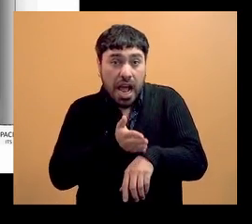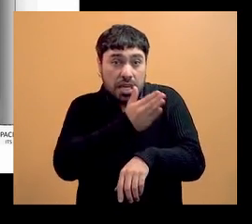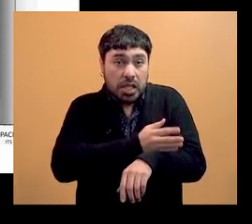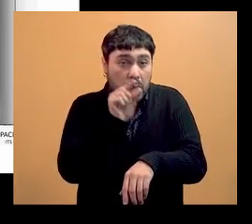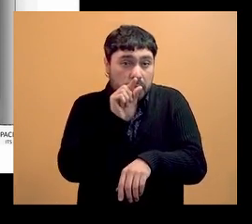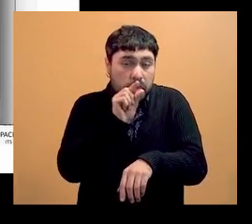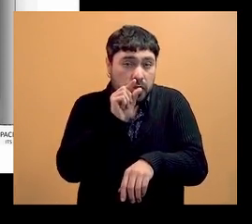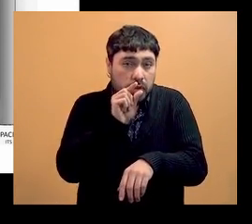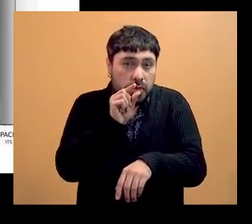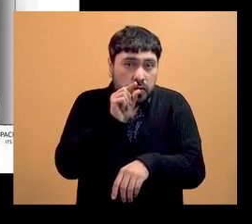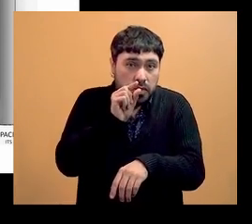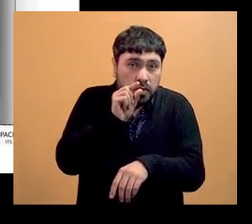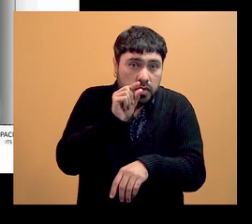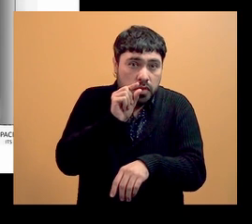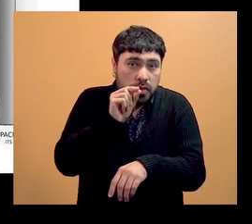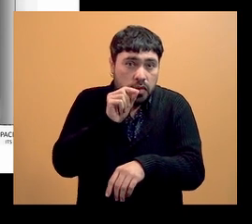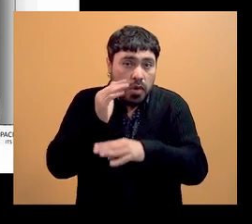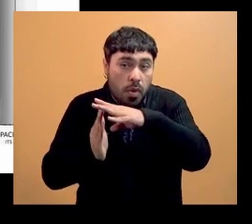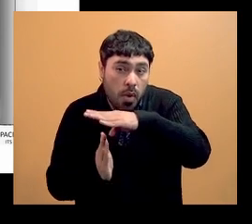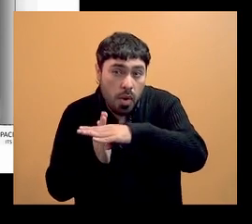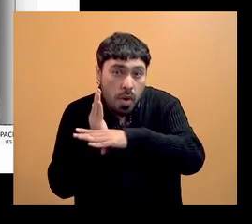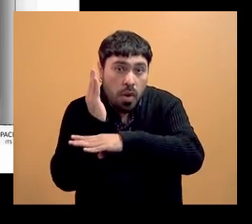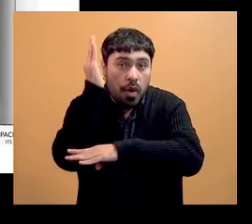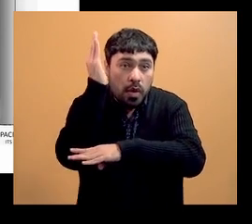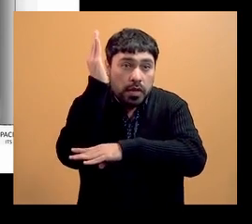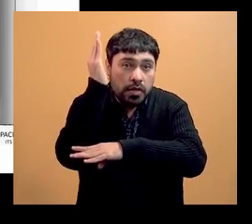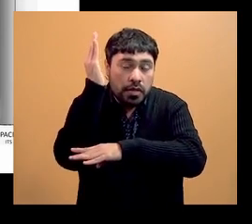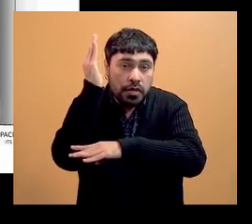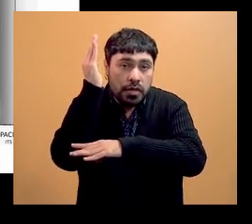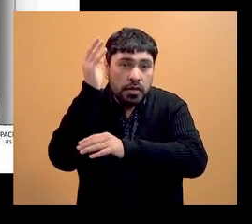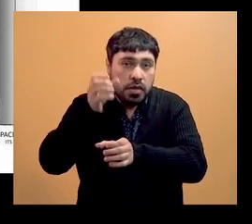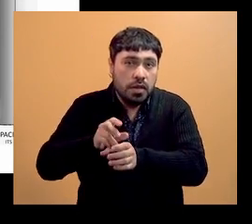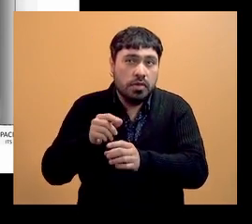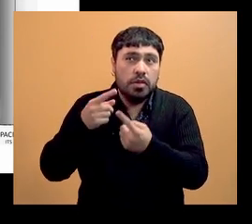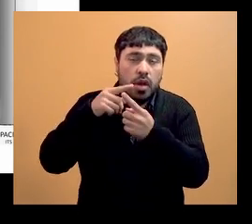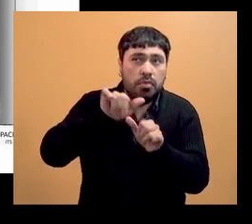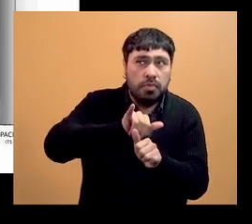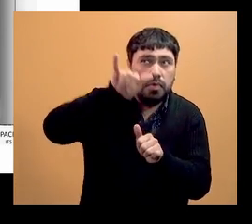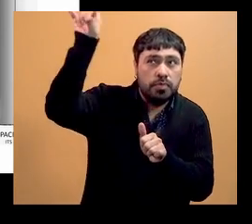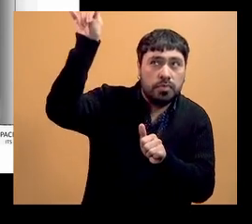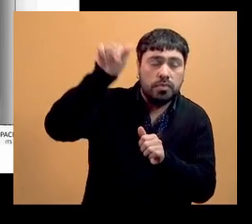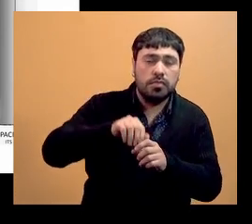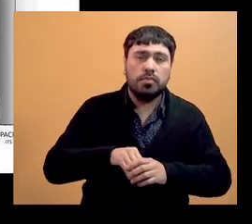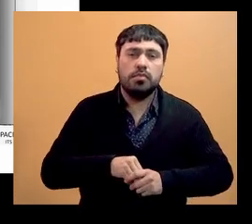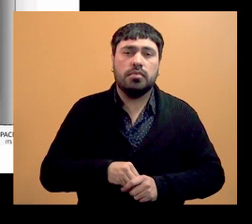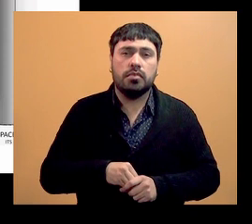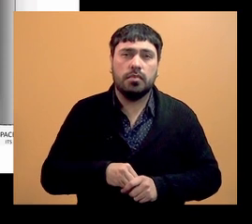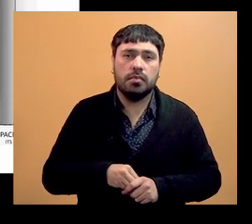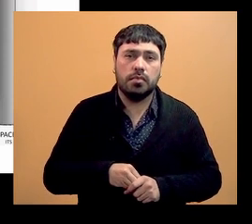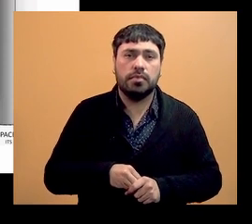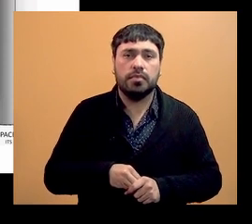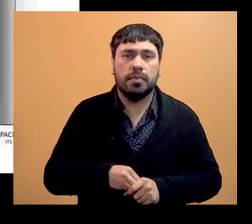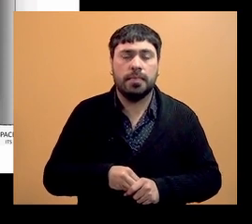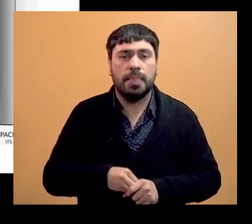enviar una carga de prueba y también un satélite en sus 2 últimas misiones. Tenemos uno menos conocido que es desarrollado,